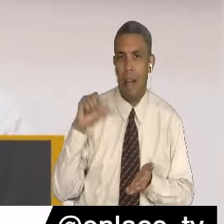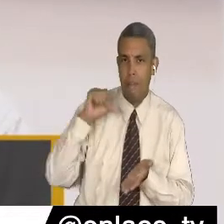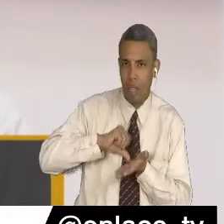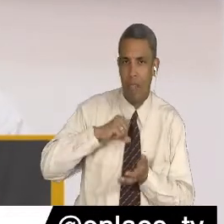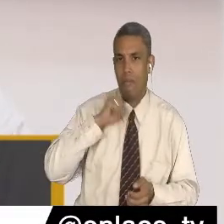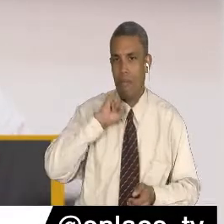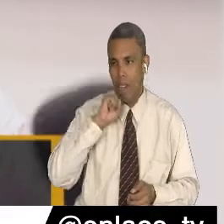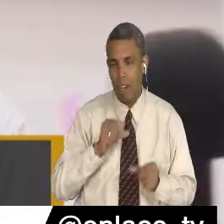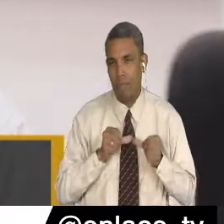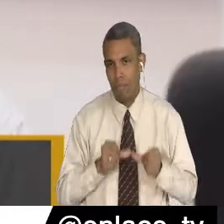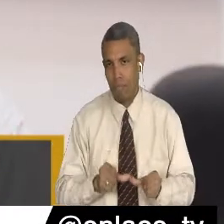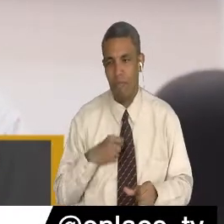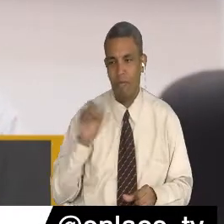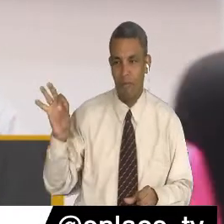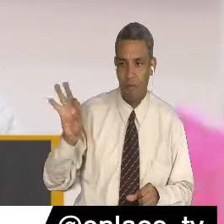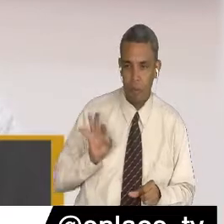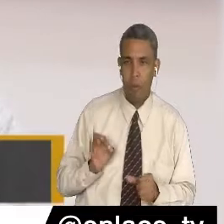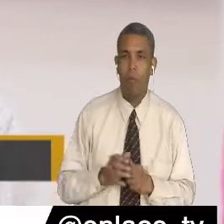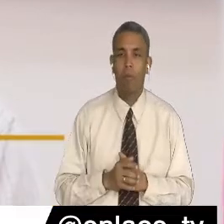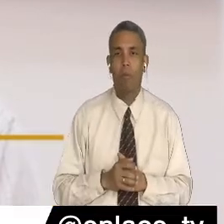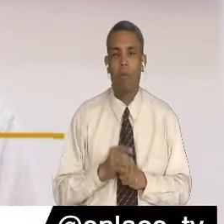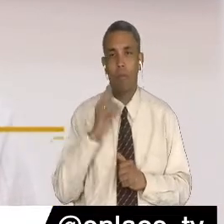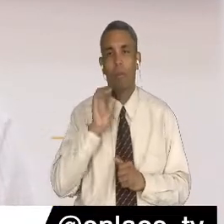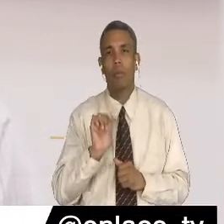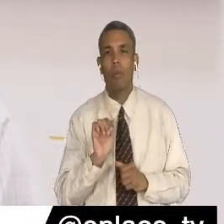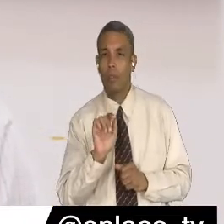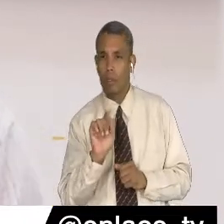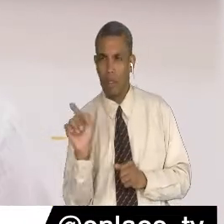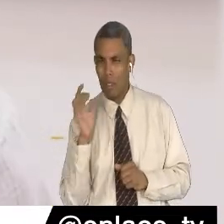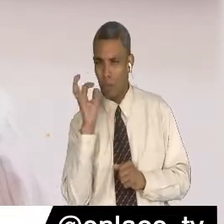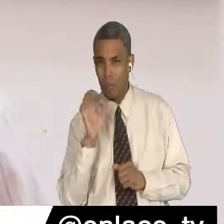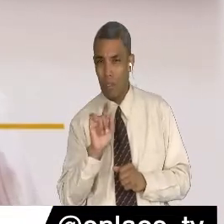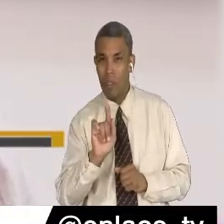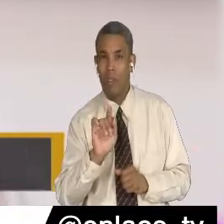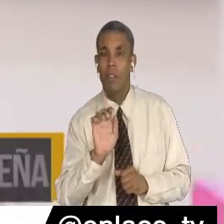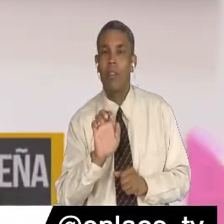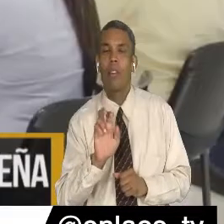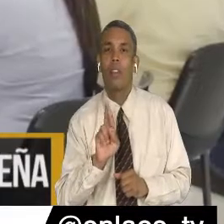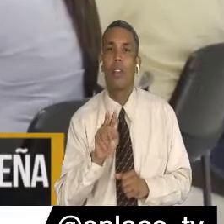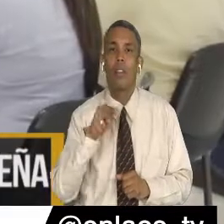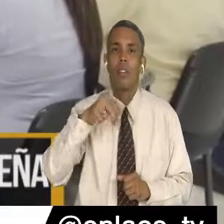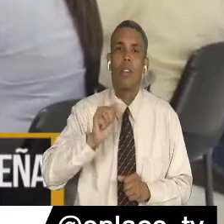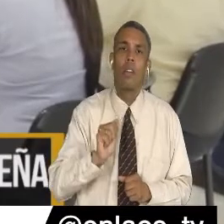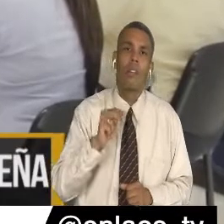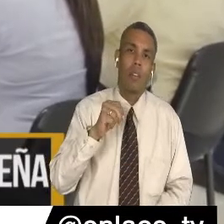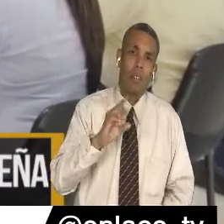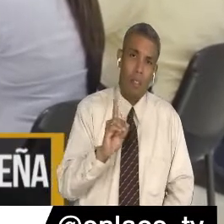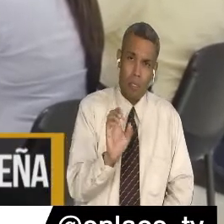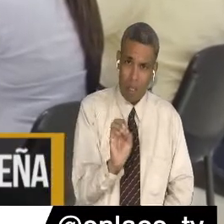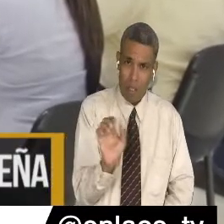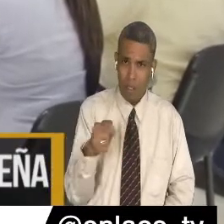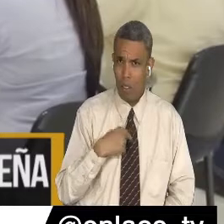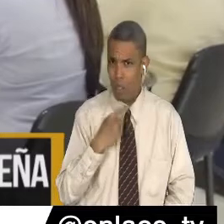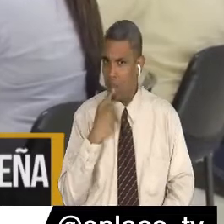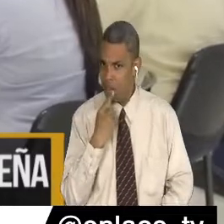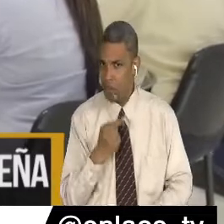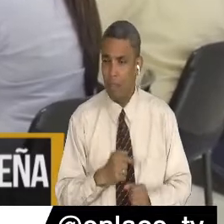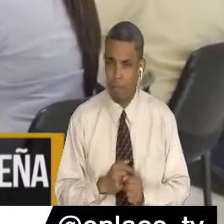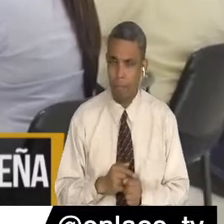el jefe de autopavimentación, Fernando Andrade, quien además aseguró que en conjunto con el Departamento Nacional de Planeación se escogieron a